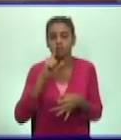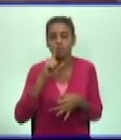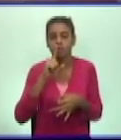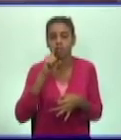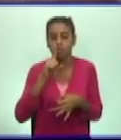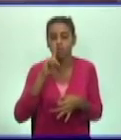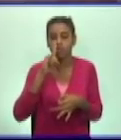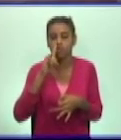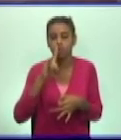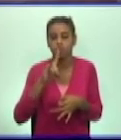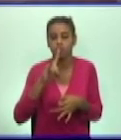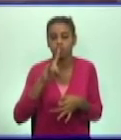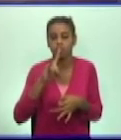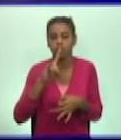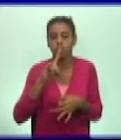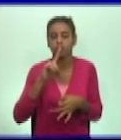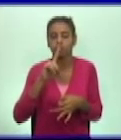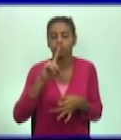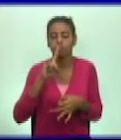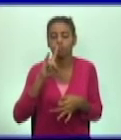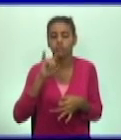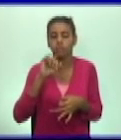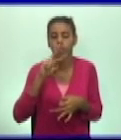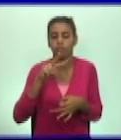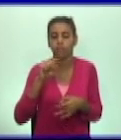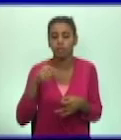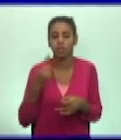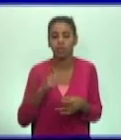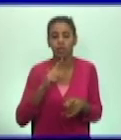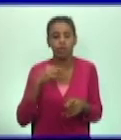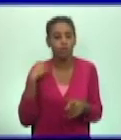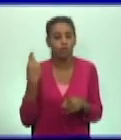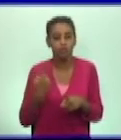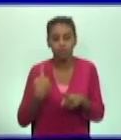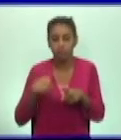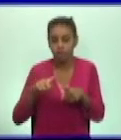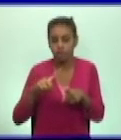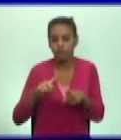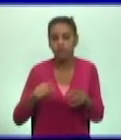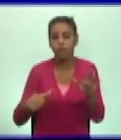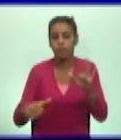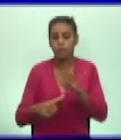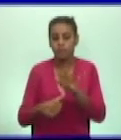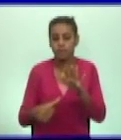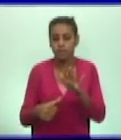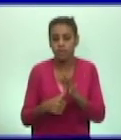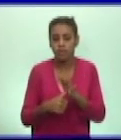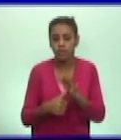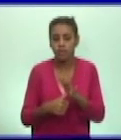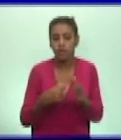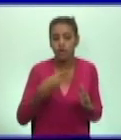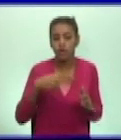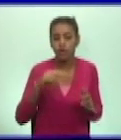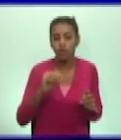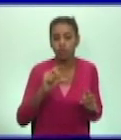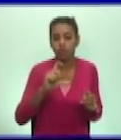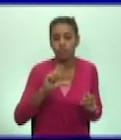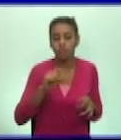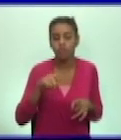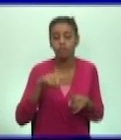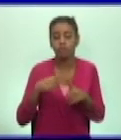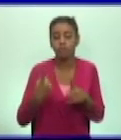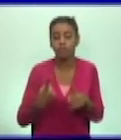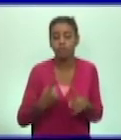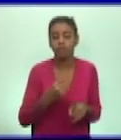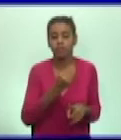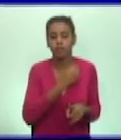Minh, hace otro llamado al pueblo. Y fíjense ustedes ahora que estamos hablando, ¿verdad? Dice Ho Chi Minh que la paz es necesaria, pero tiene que ser